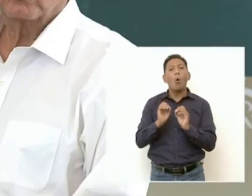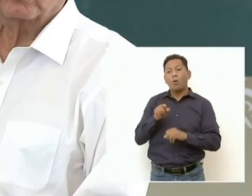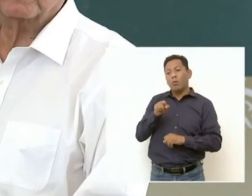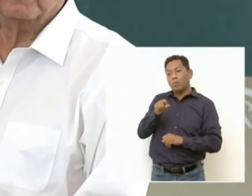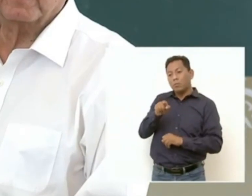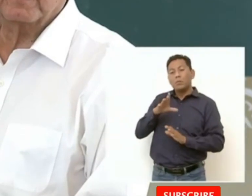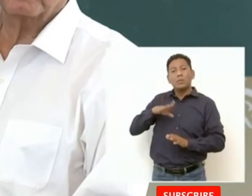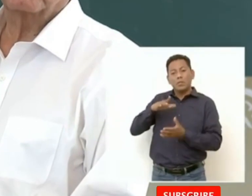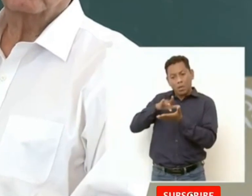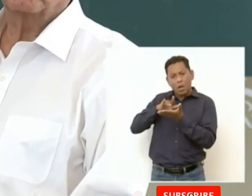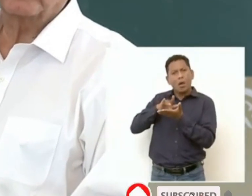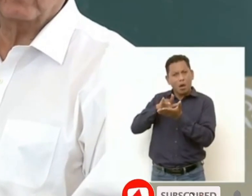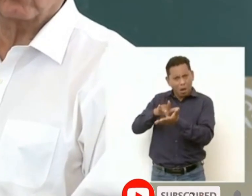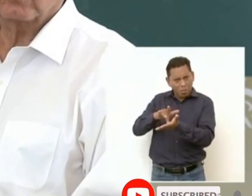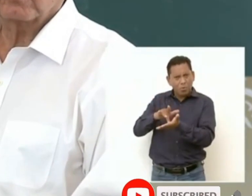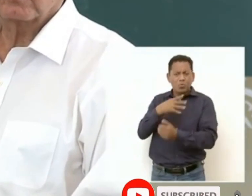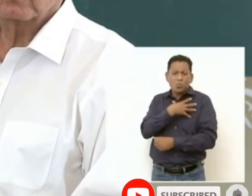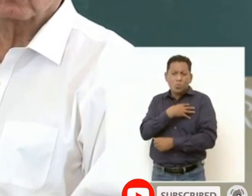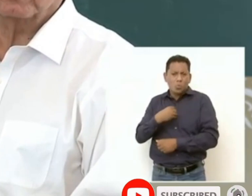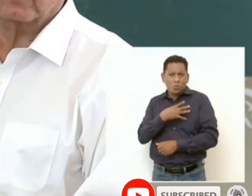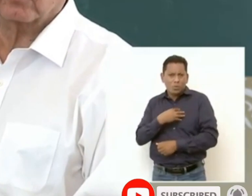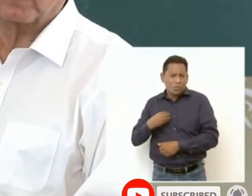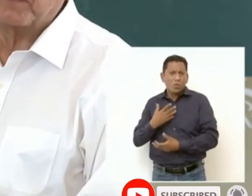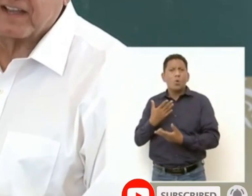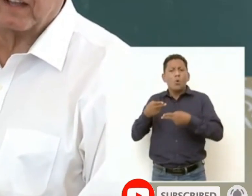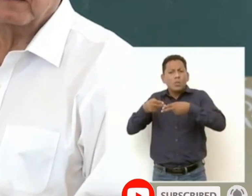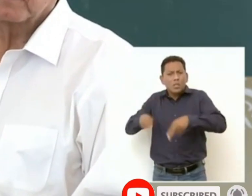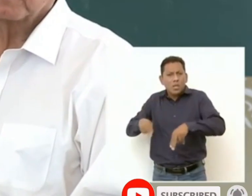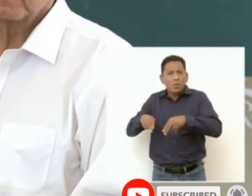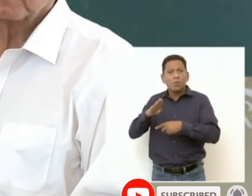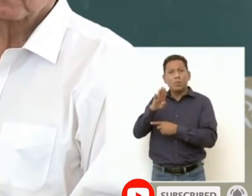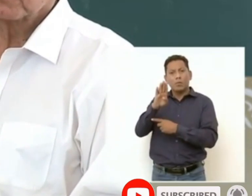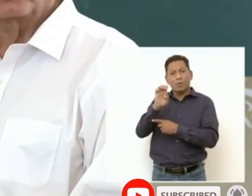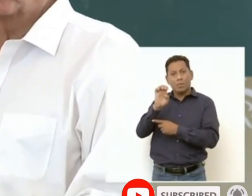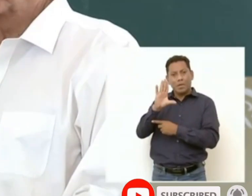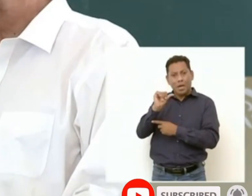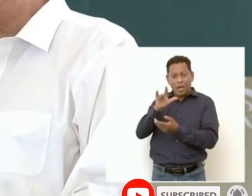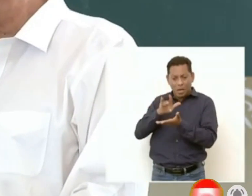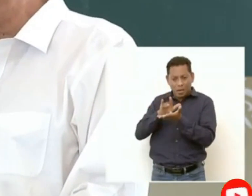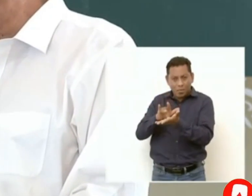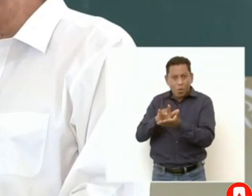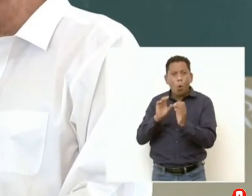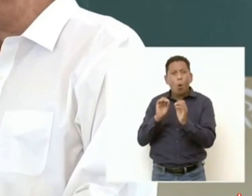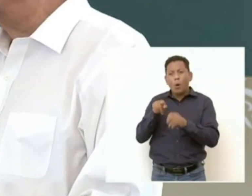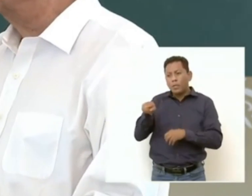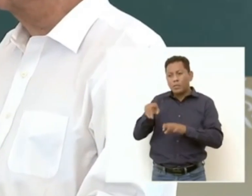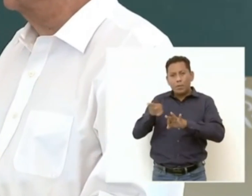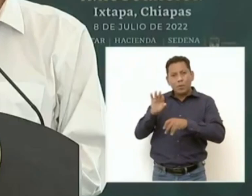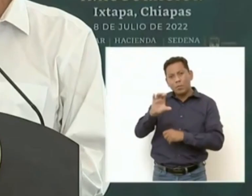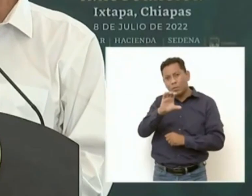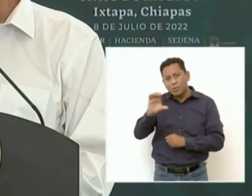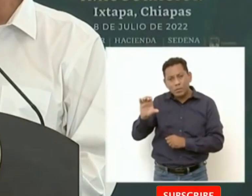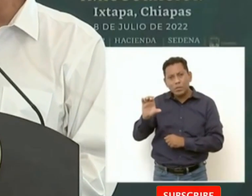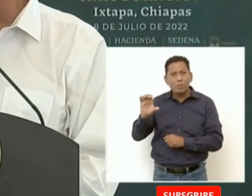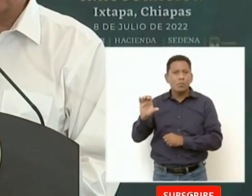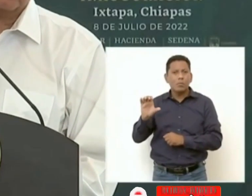o recibe un hijo, un nieto, una beca, o si es campesino,